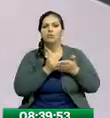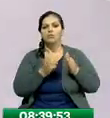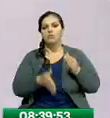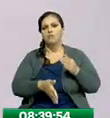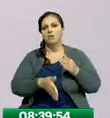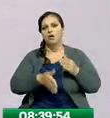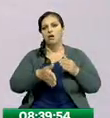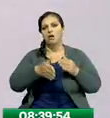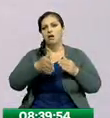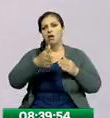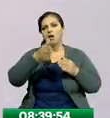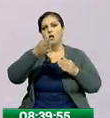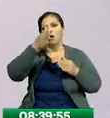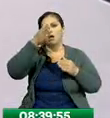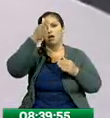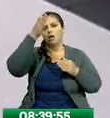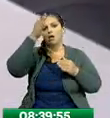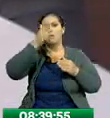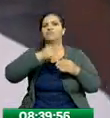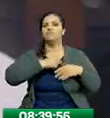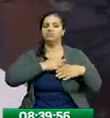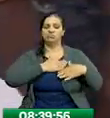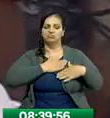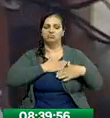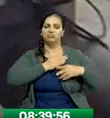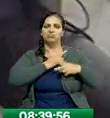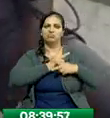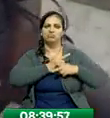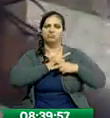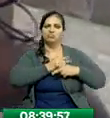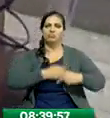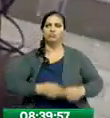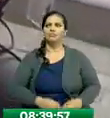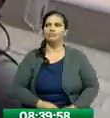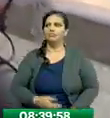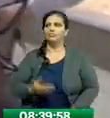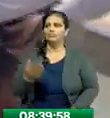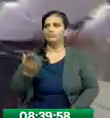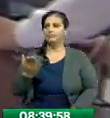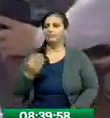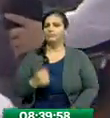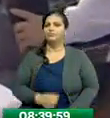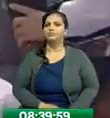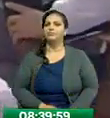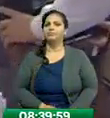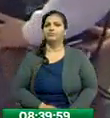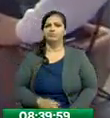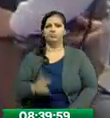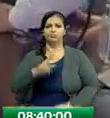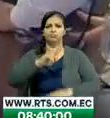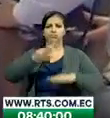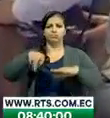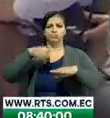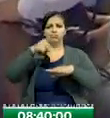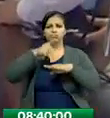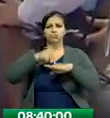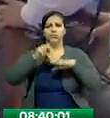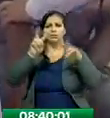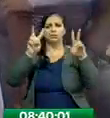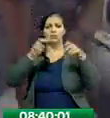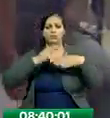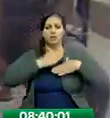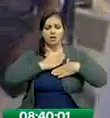vida un doctor el doctor mejillones es un doctor que tiene conocimiento especialista en corazón